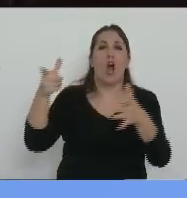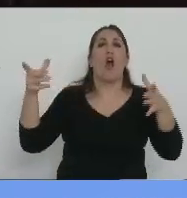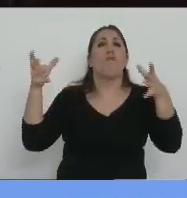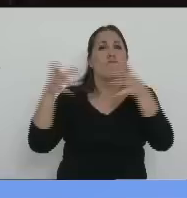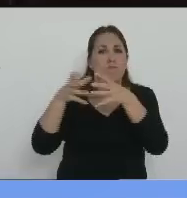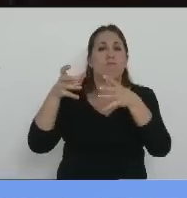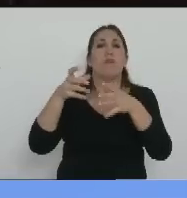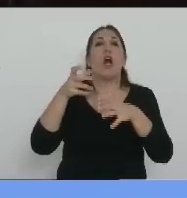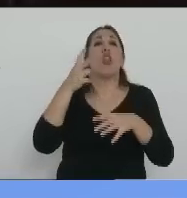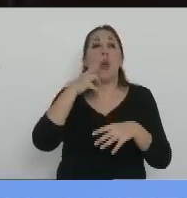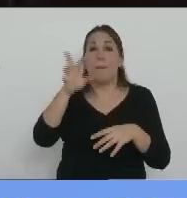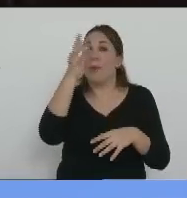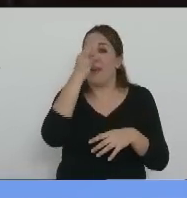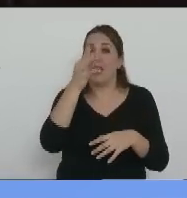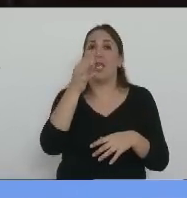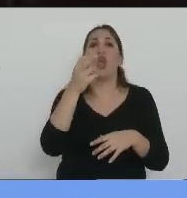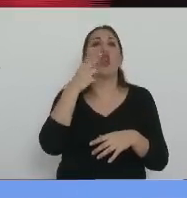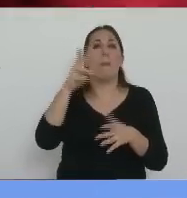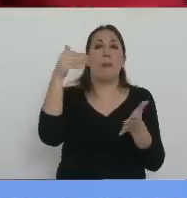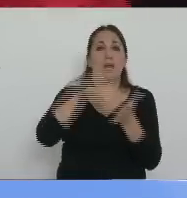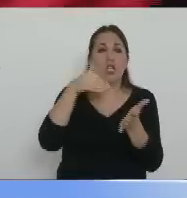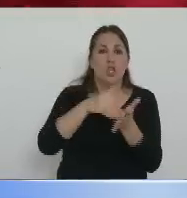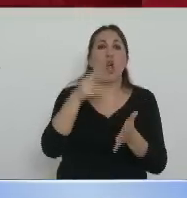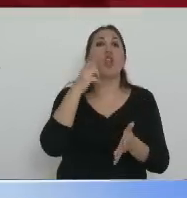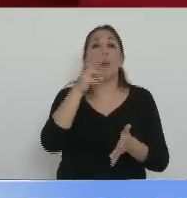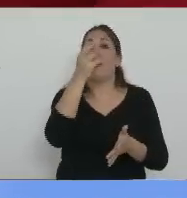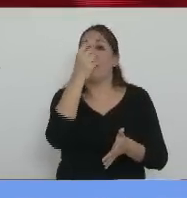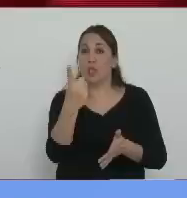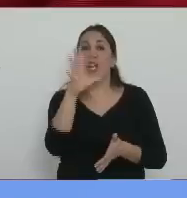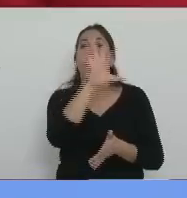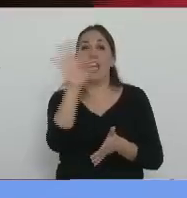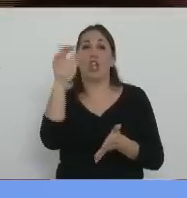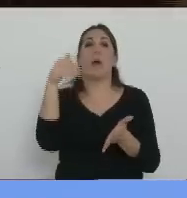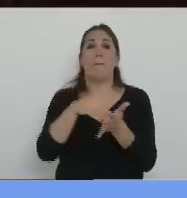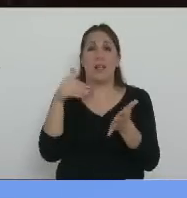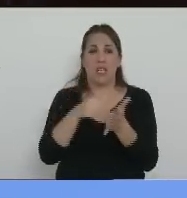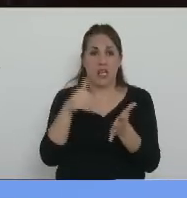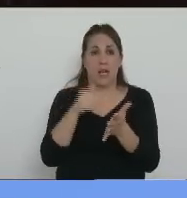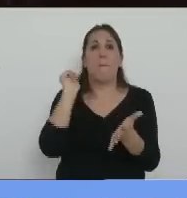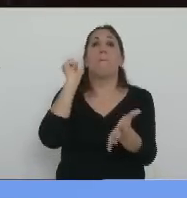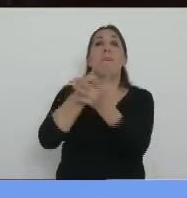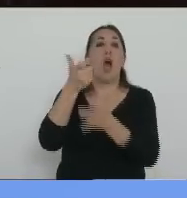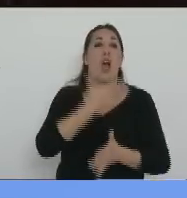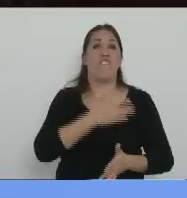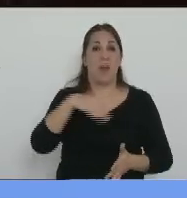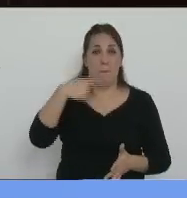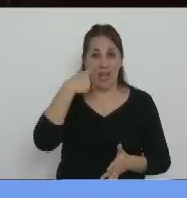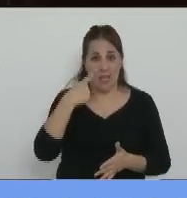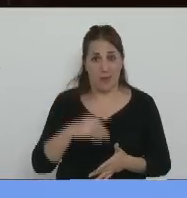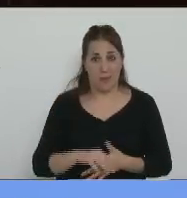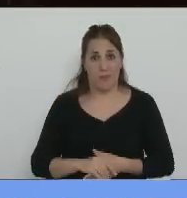2020 2000 millones 2021 500 millones pagos al fondo monetario internacional